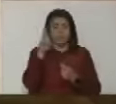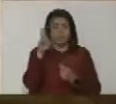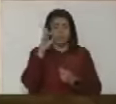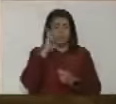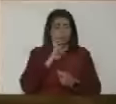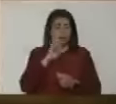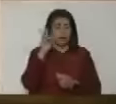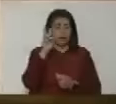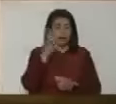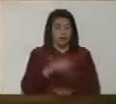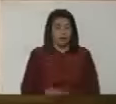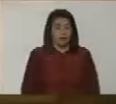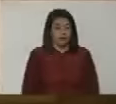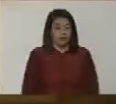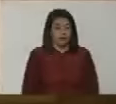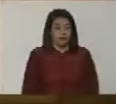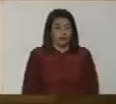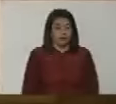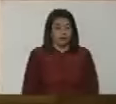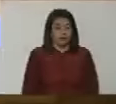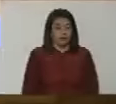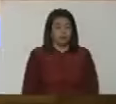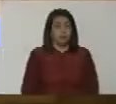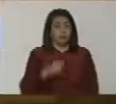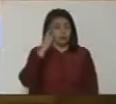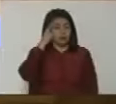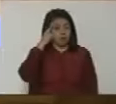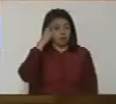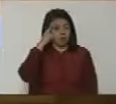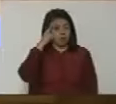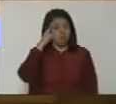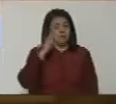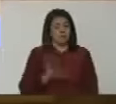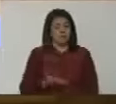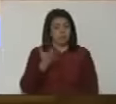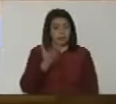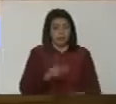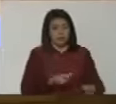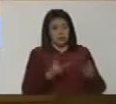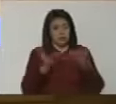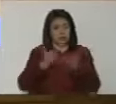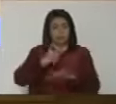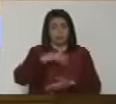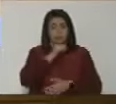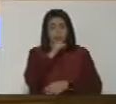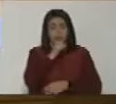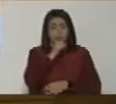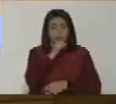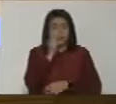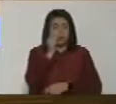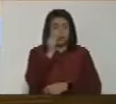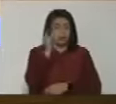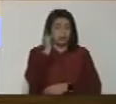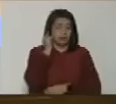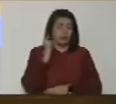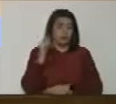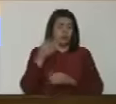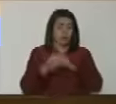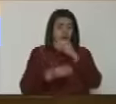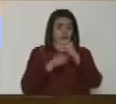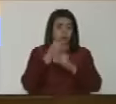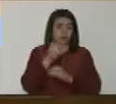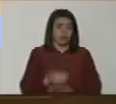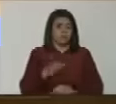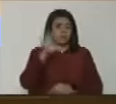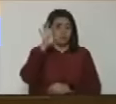República Bolivariana de Venezuela, en el que reconocemos la entrega de nuestros abuelos y abuelas en la construcción